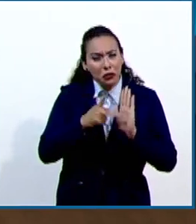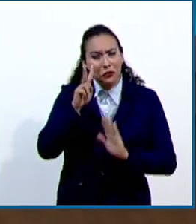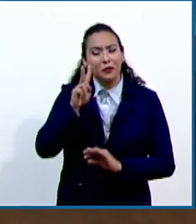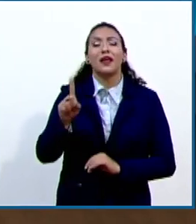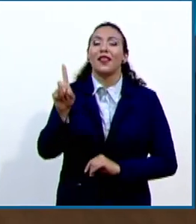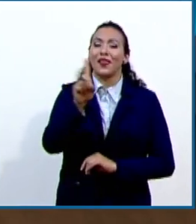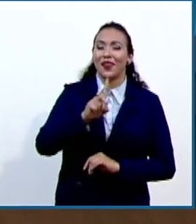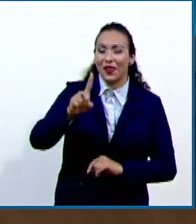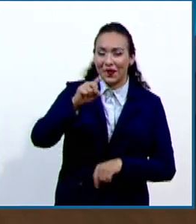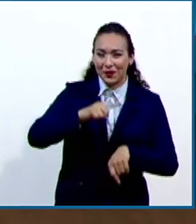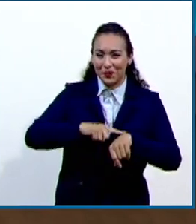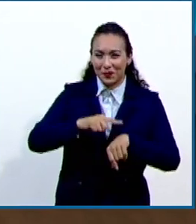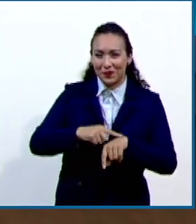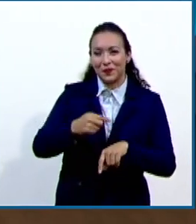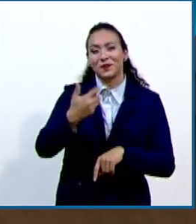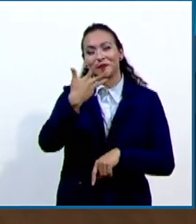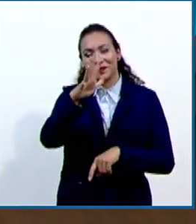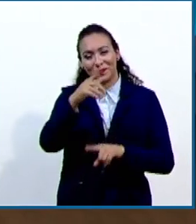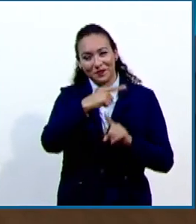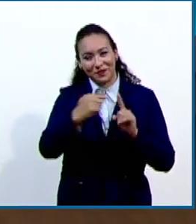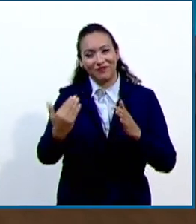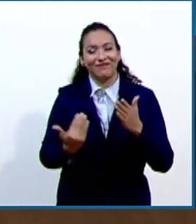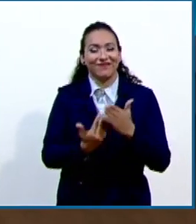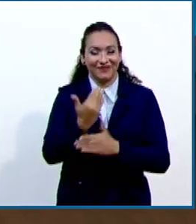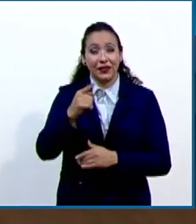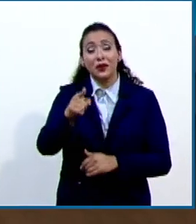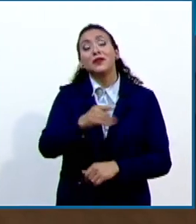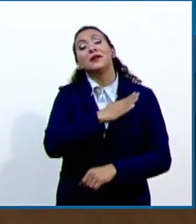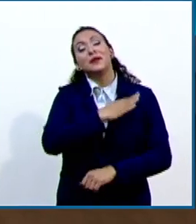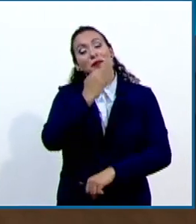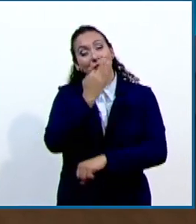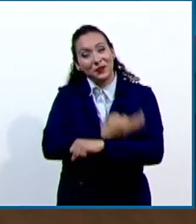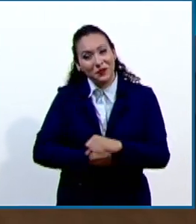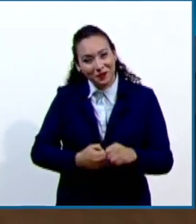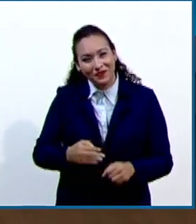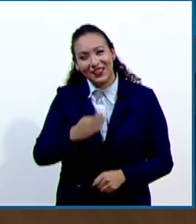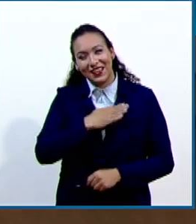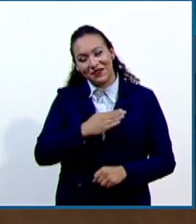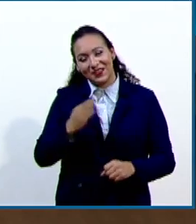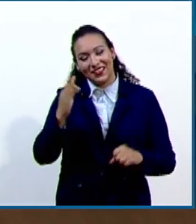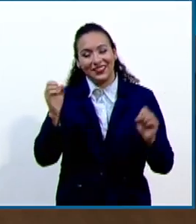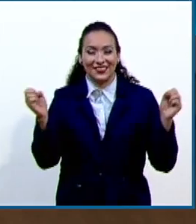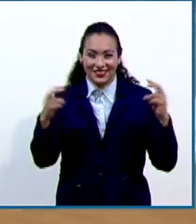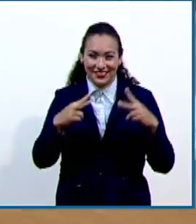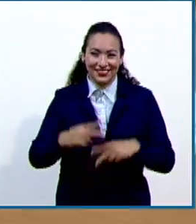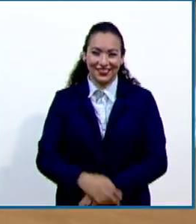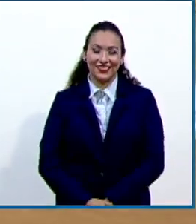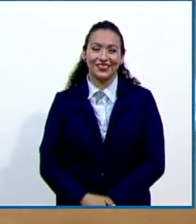repetición el domingo a las 10:30 de la mañana. Que tenga una excelente tarde y muy buen fin de semana.